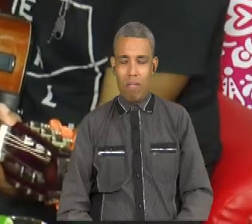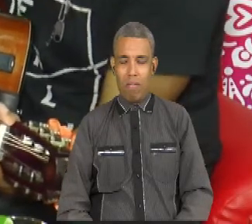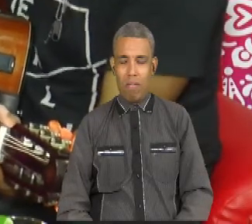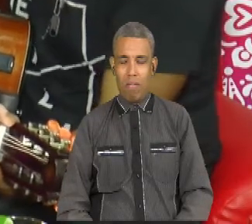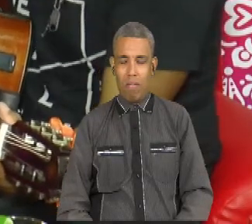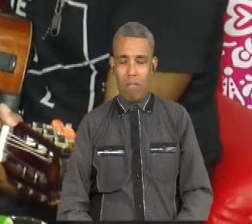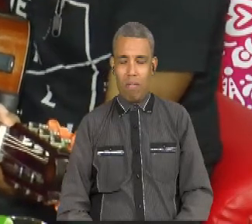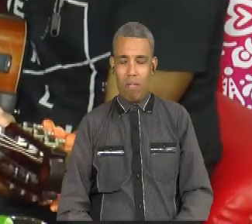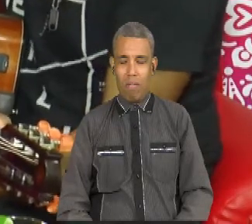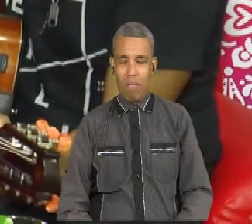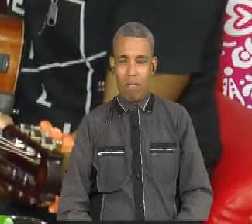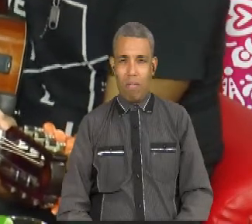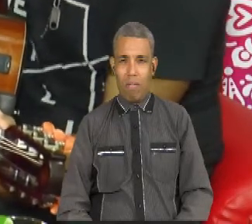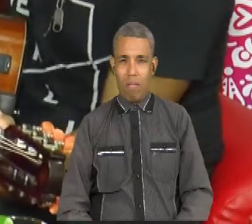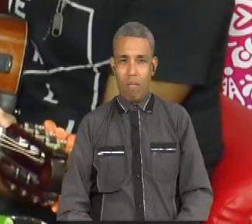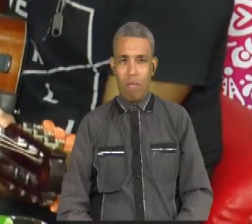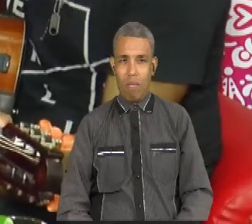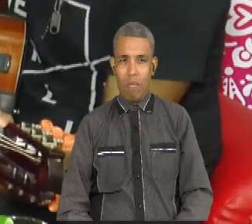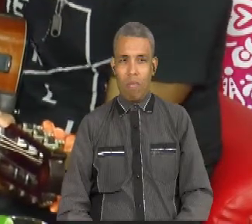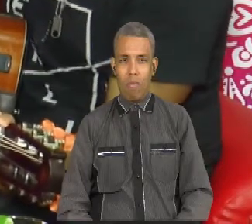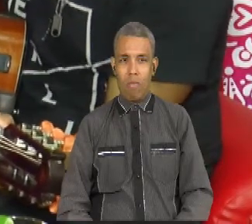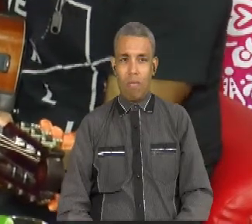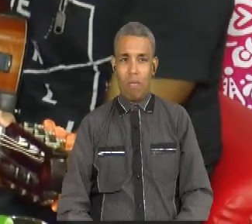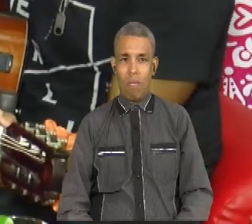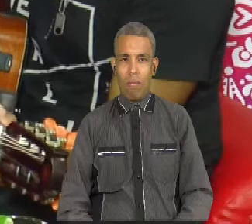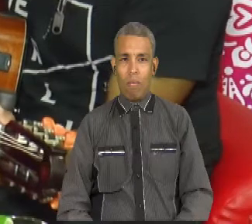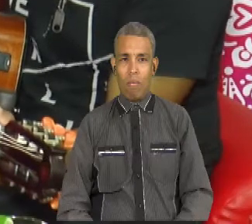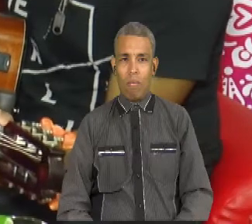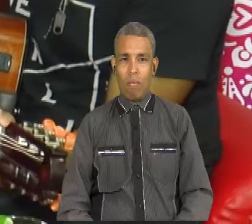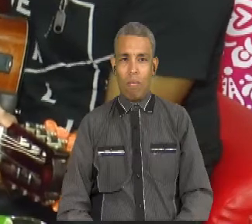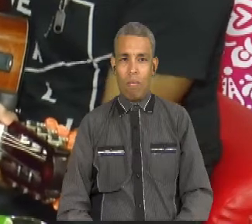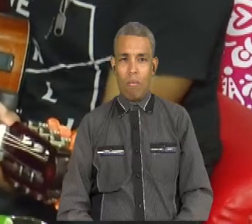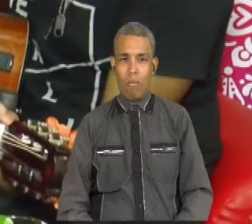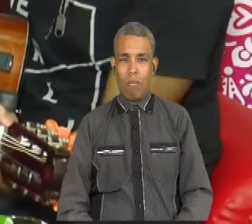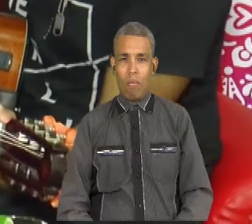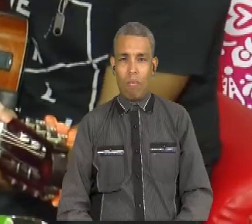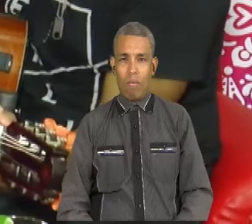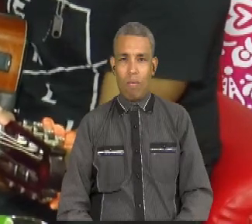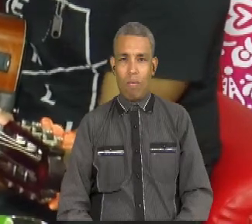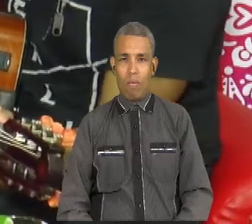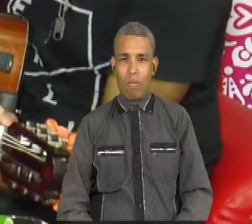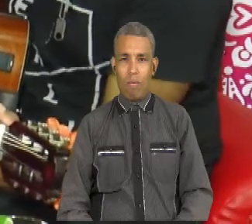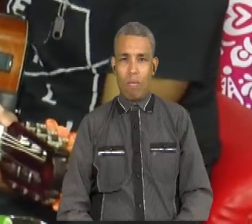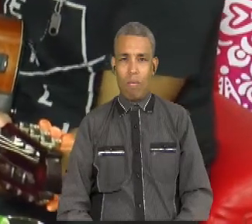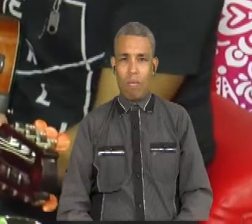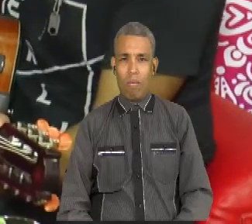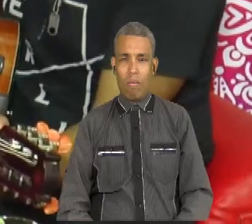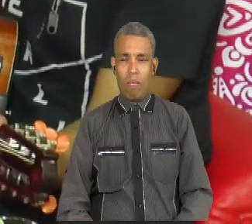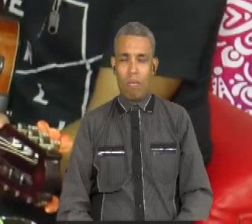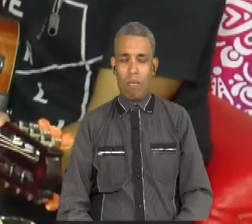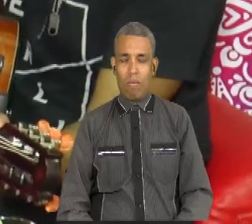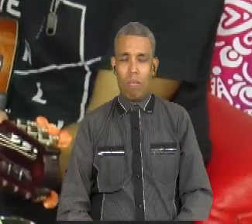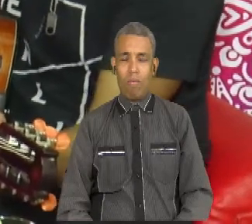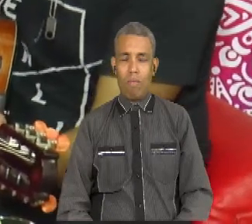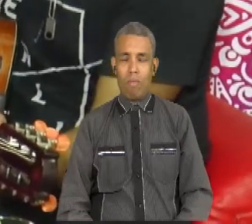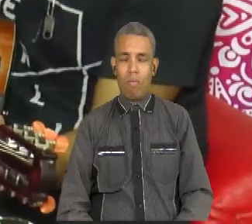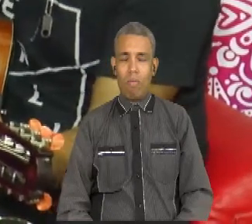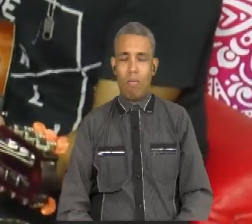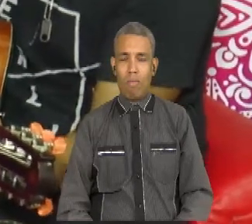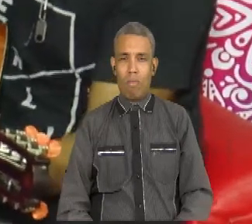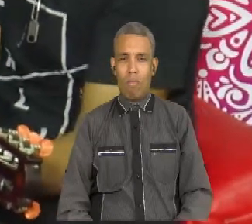dedicaste y pensar que al otro lado está escuchando también, y el tiempo